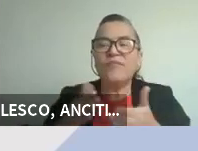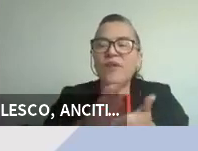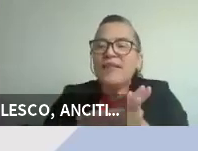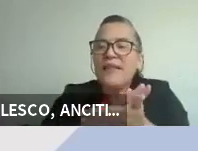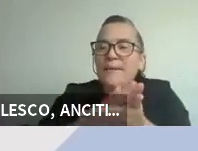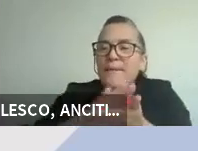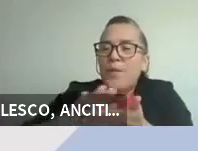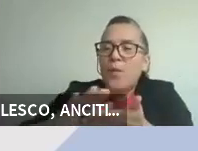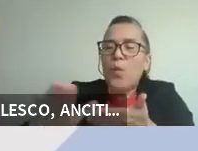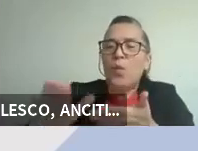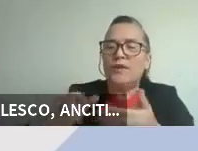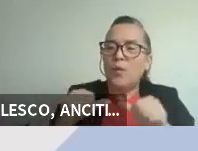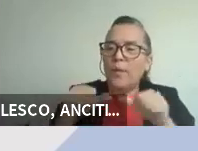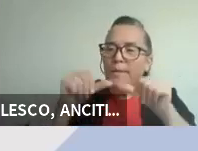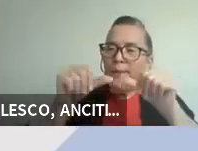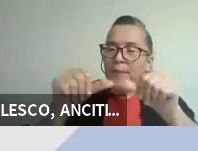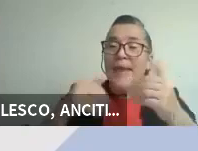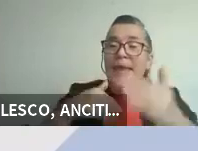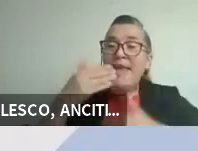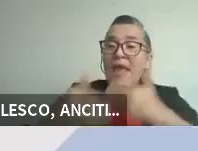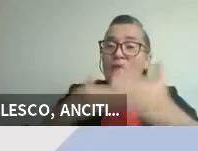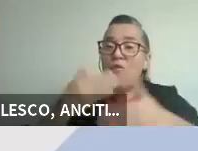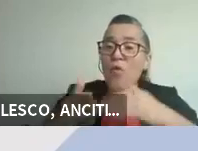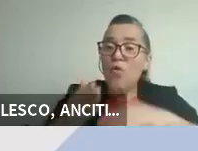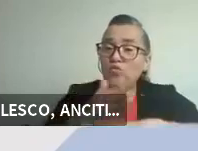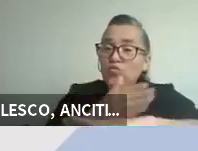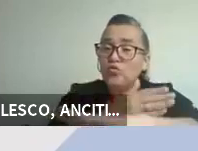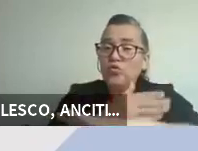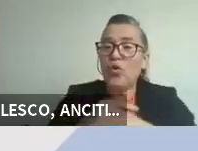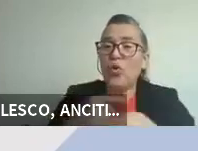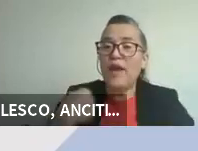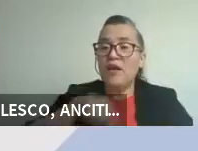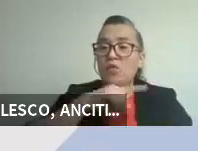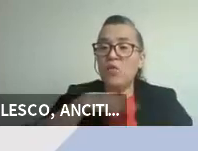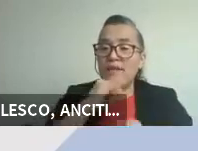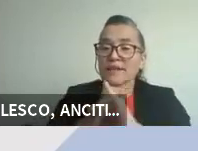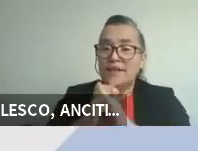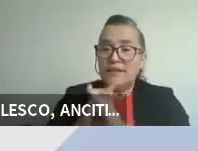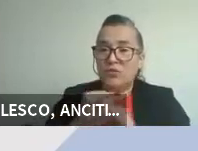permanente y esta evolución constante en nuestras instituciones